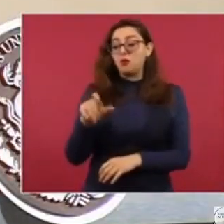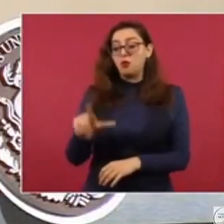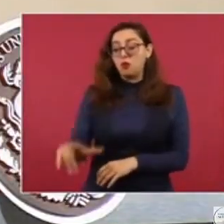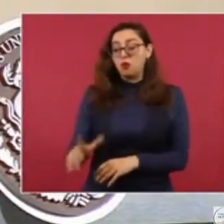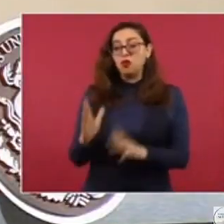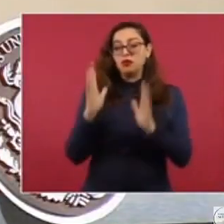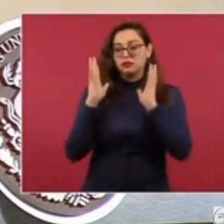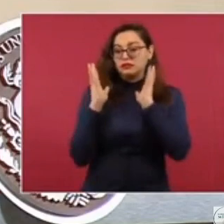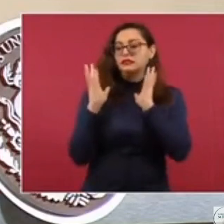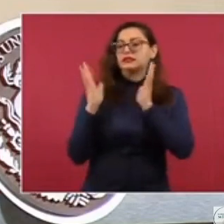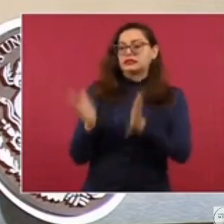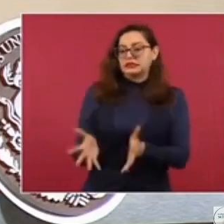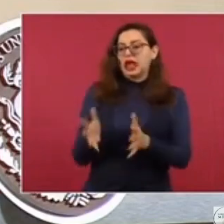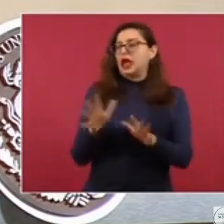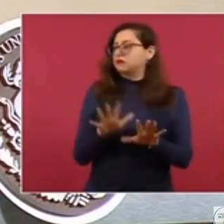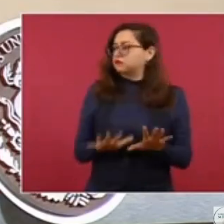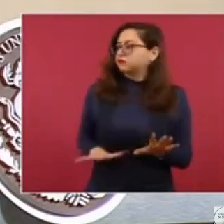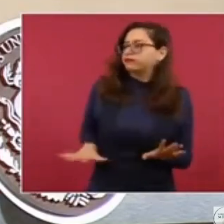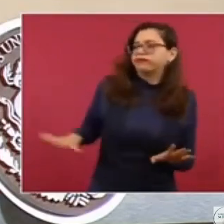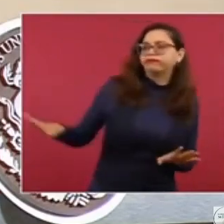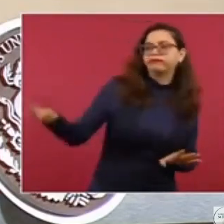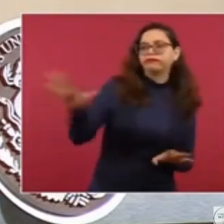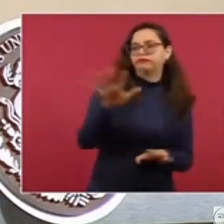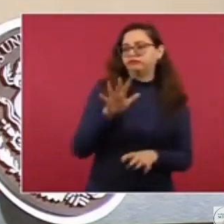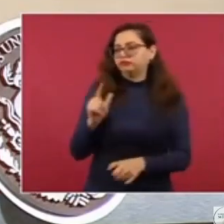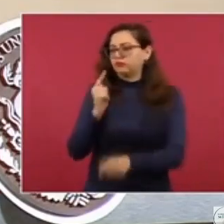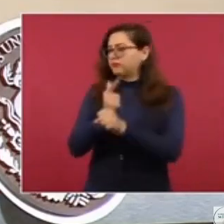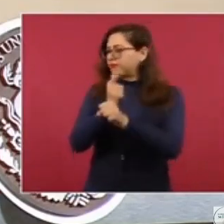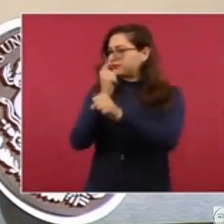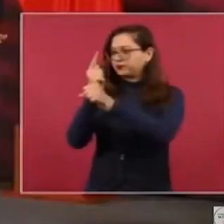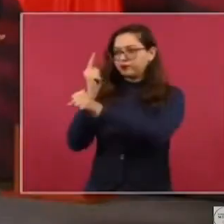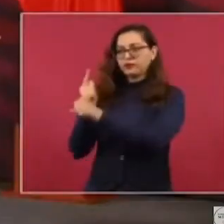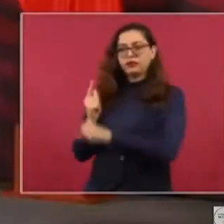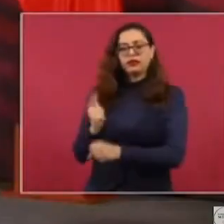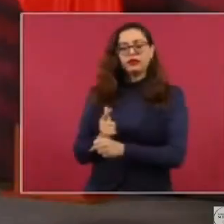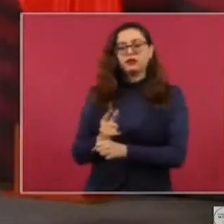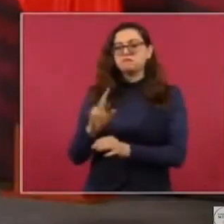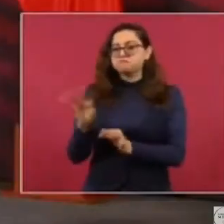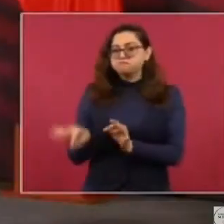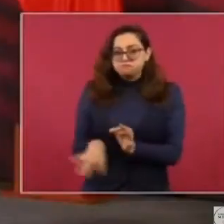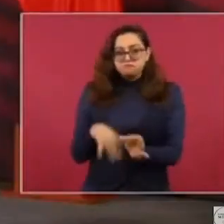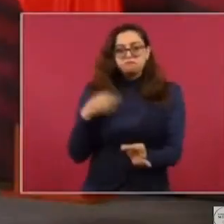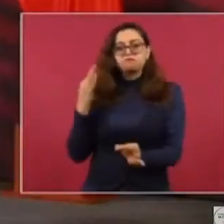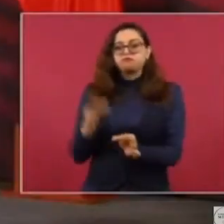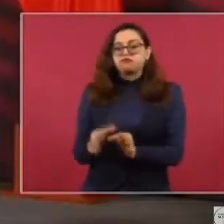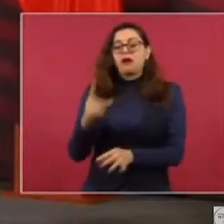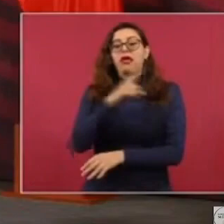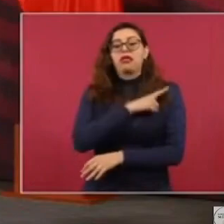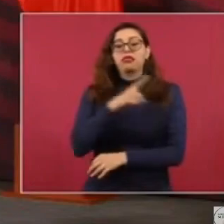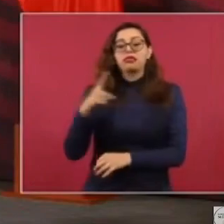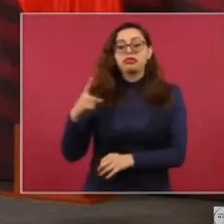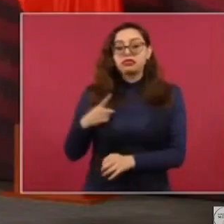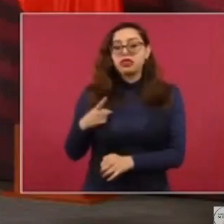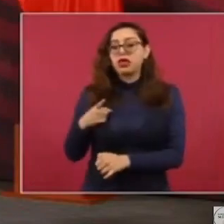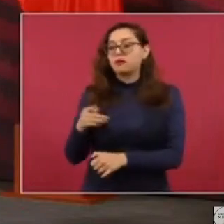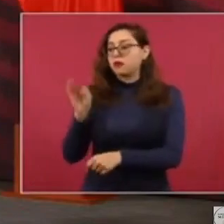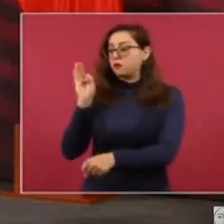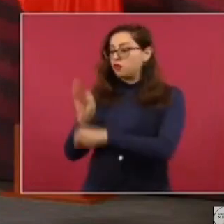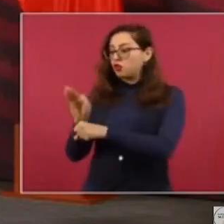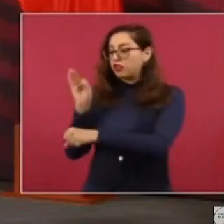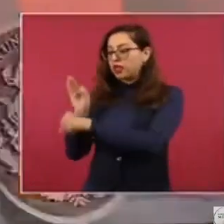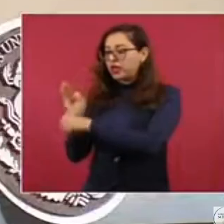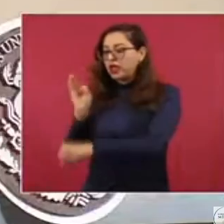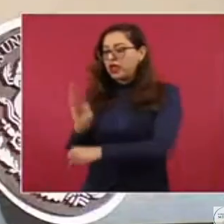definitivo gracias a la instrucción del presidente de que se protegeran todos los